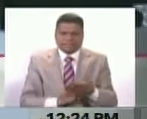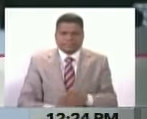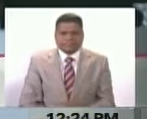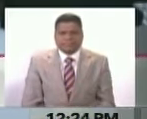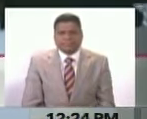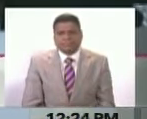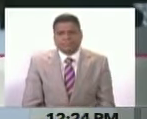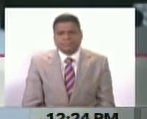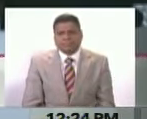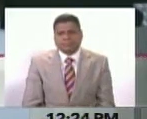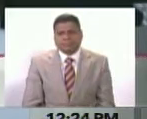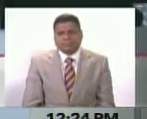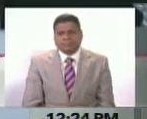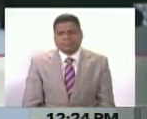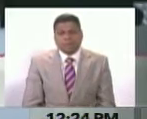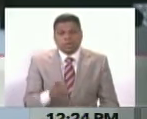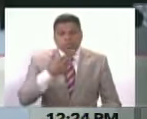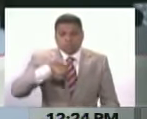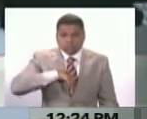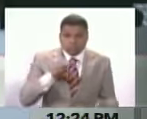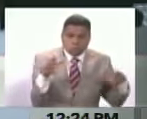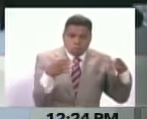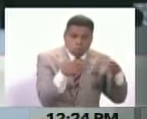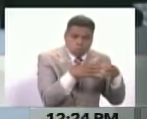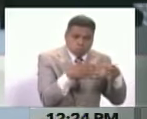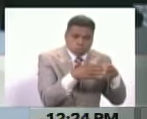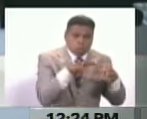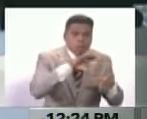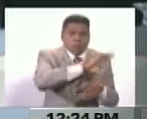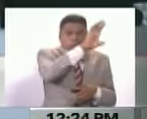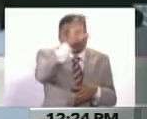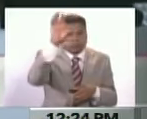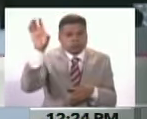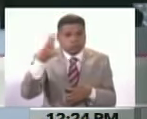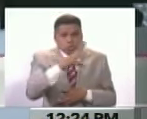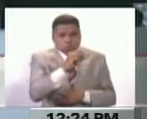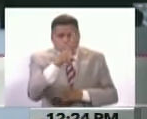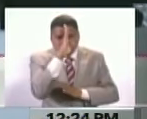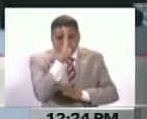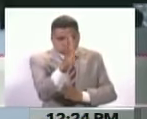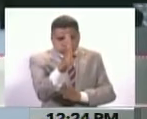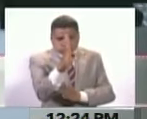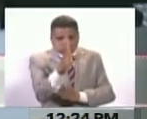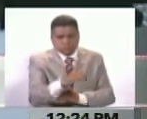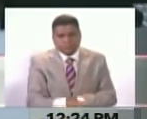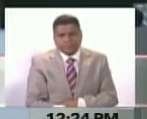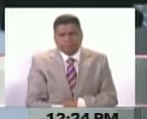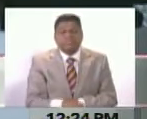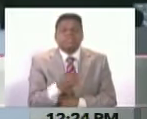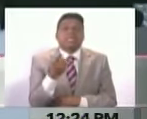El movimiento no alineado está más vigente que nunca. Debe jugar un